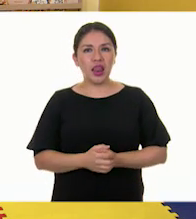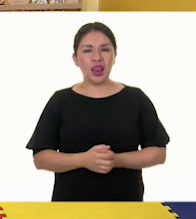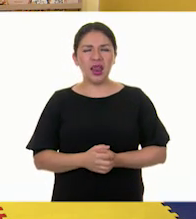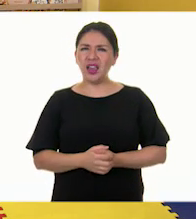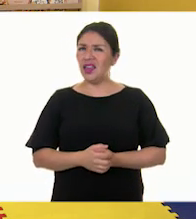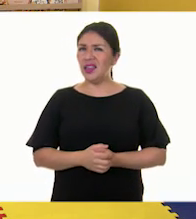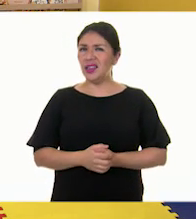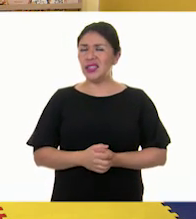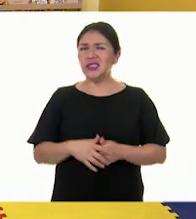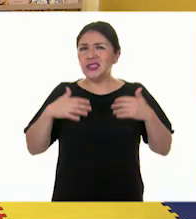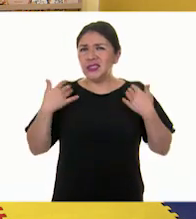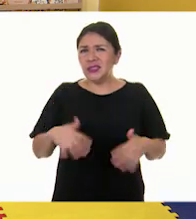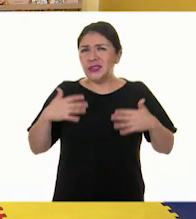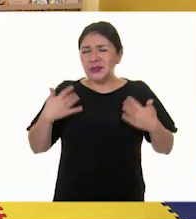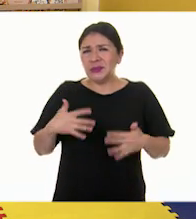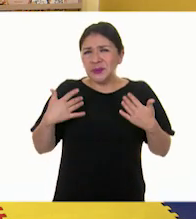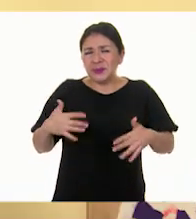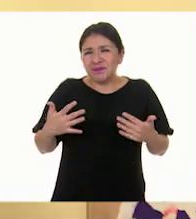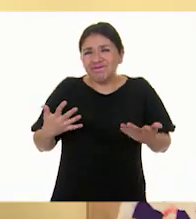Ay, qué pena.